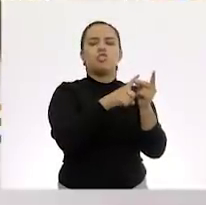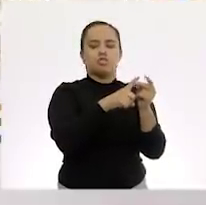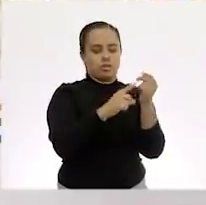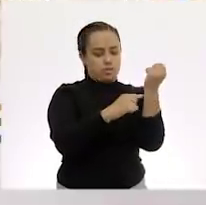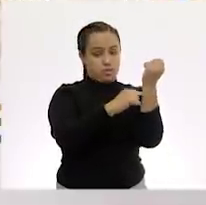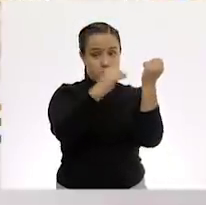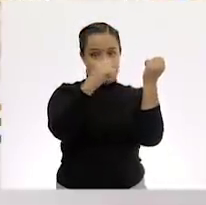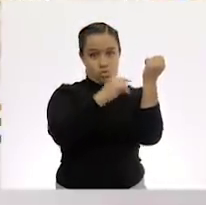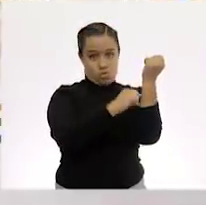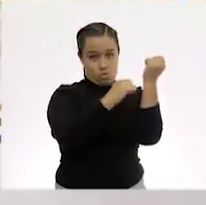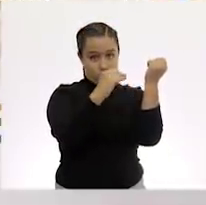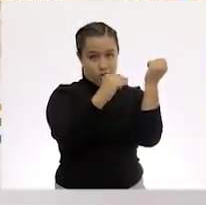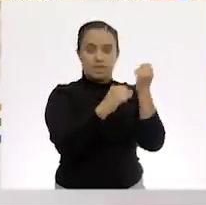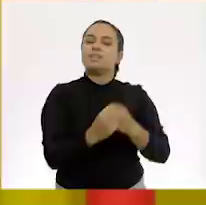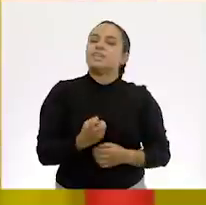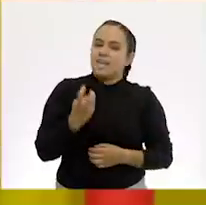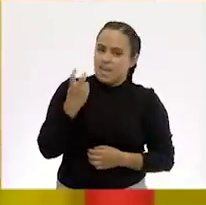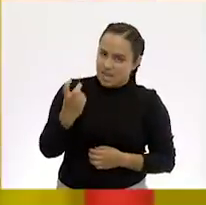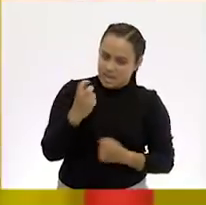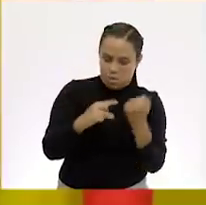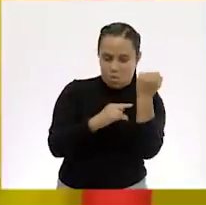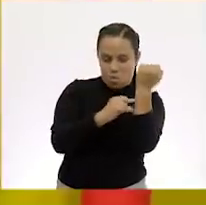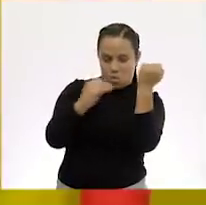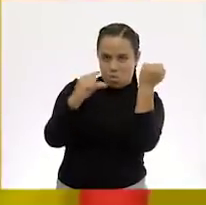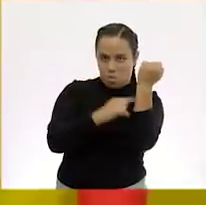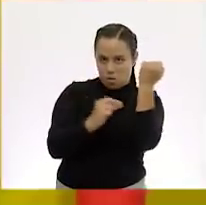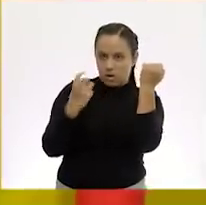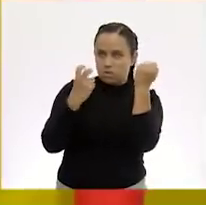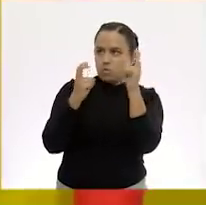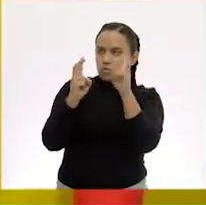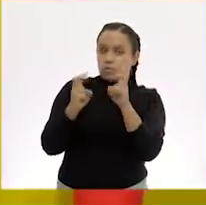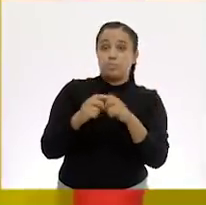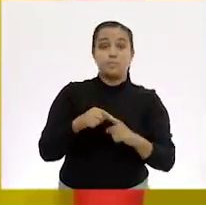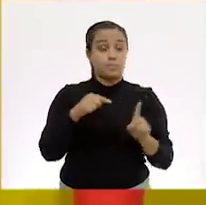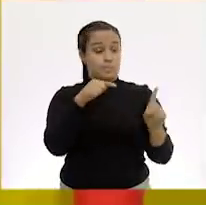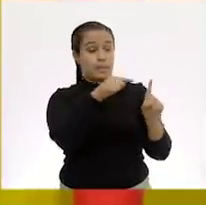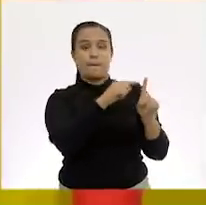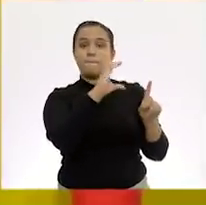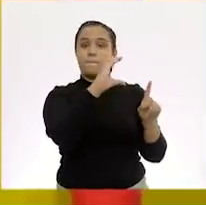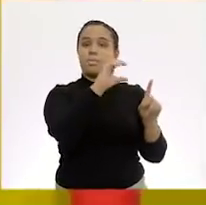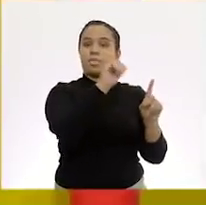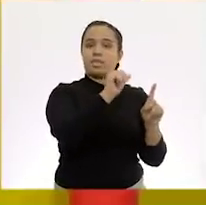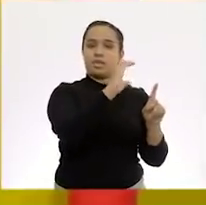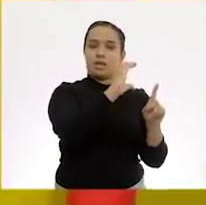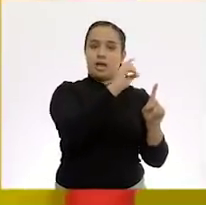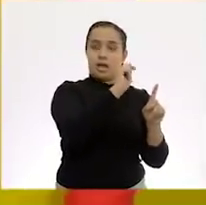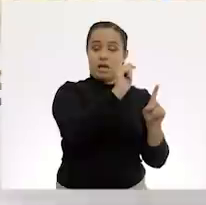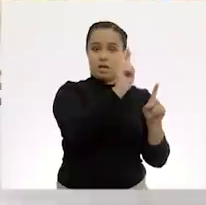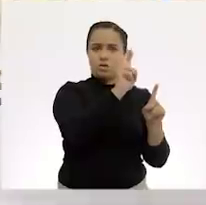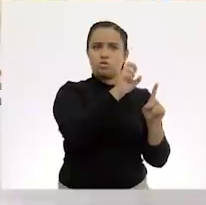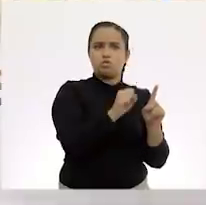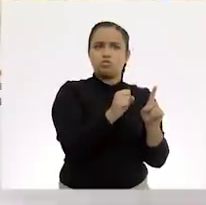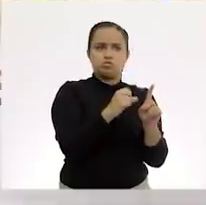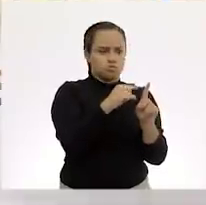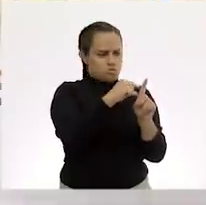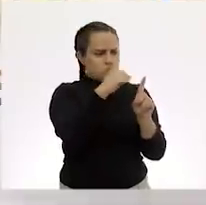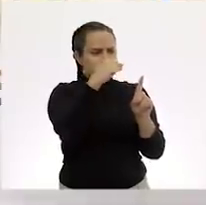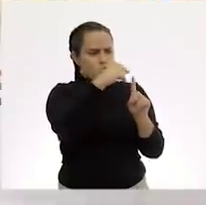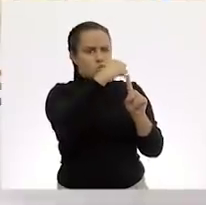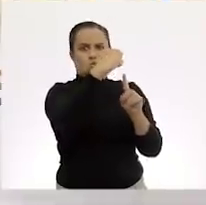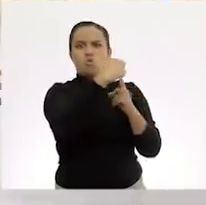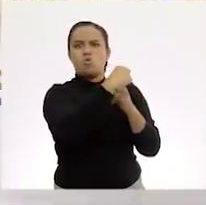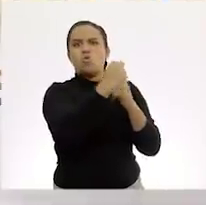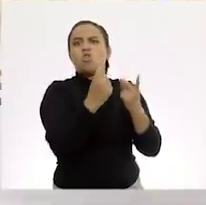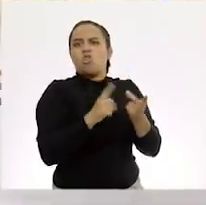las hojas? Así es, Ruth. Y este es un cactus. Muy bien. ¿En dónde están las hojas?